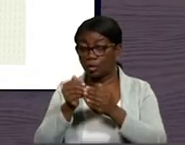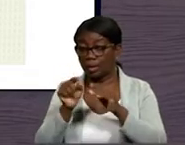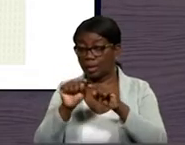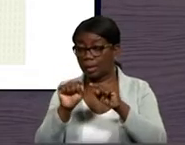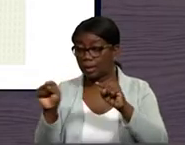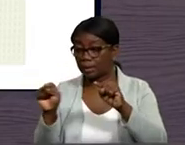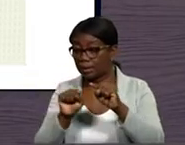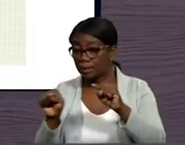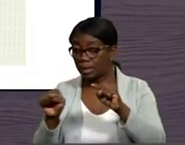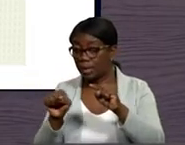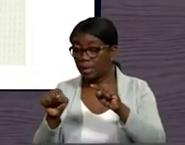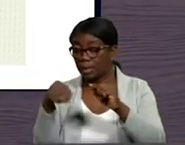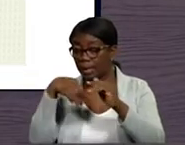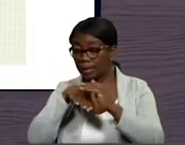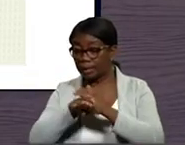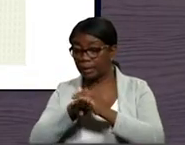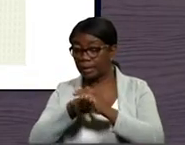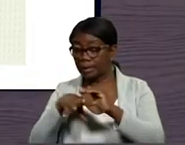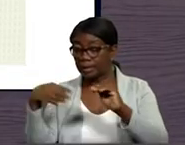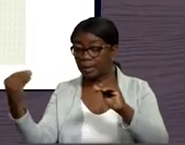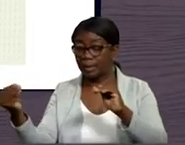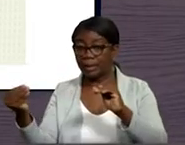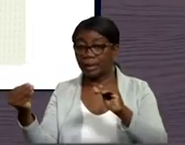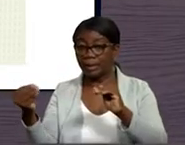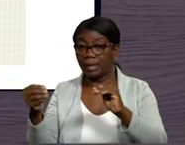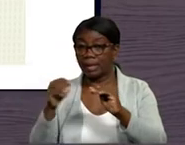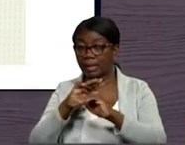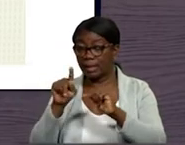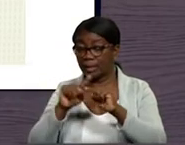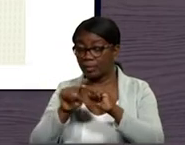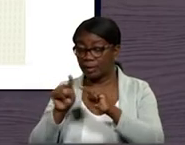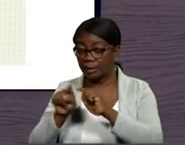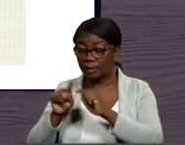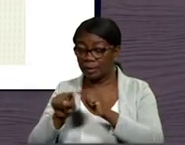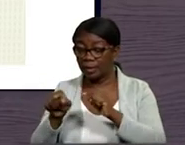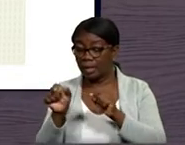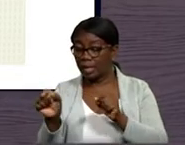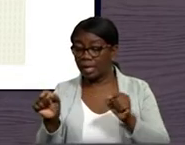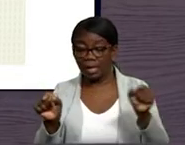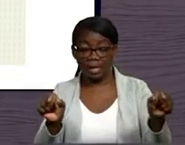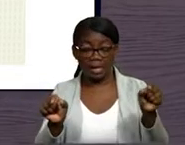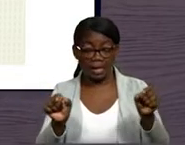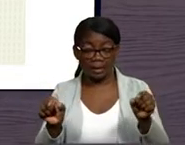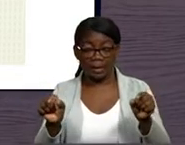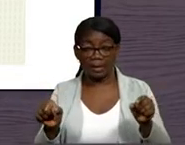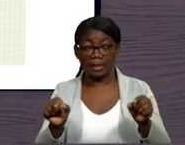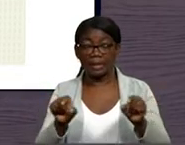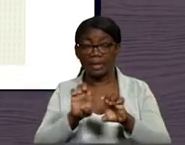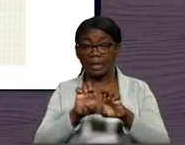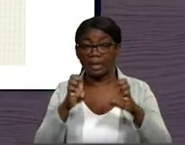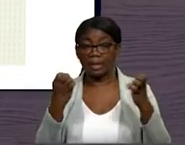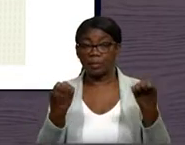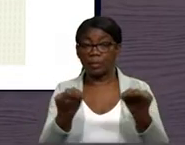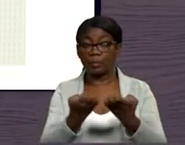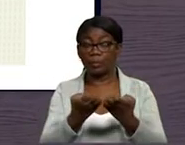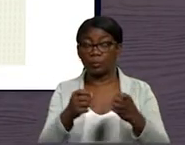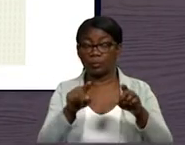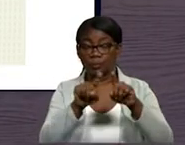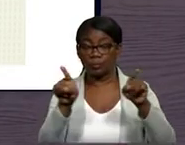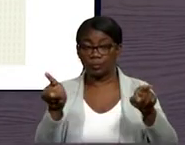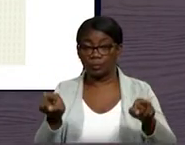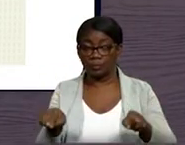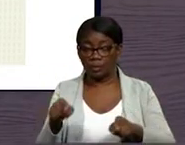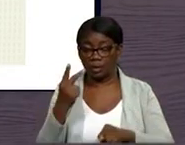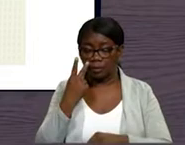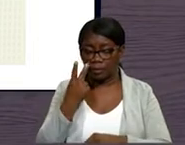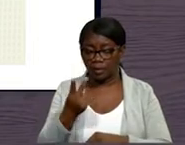que van a las diferentes áreas que conforman el equipo. ¿Ok? Ahí tú vas a obtener el diagrama,